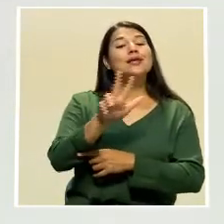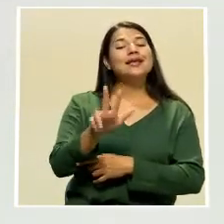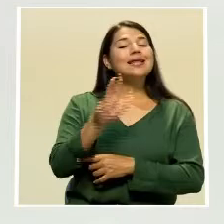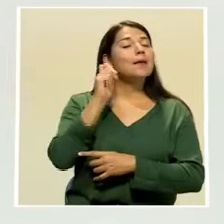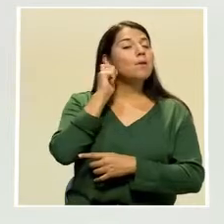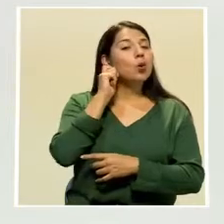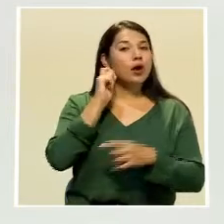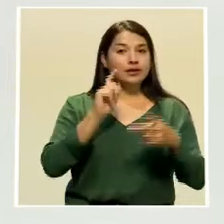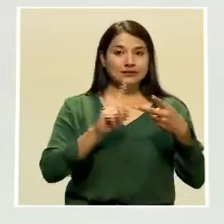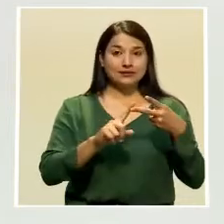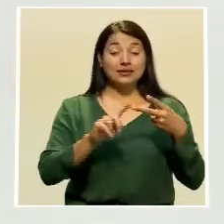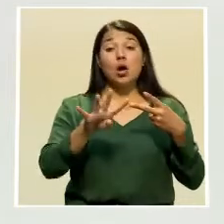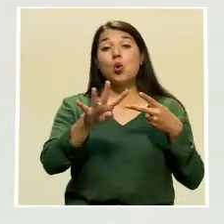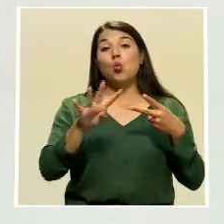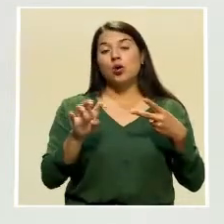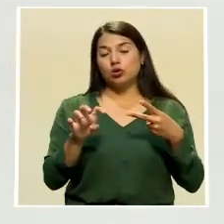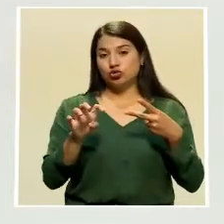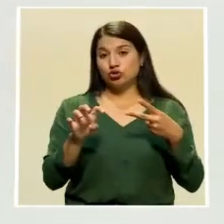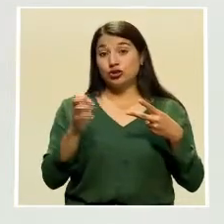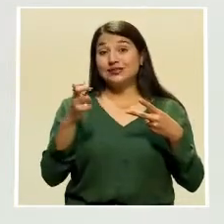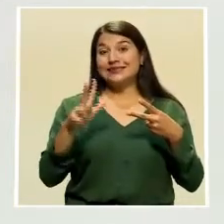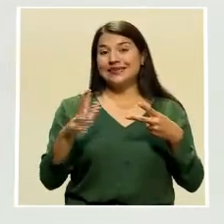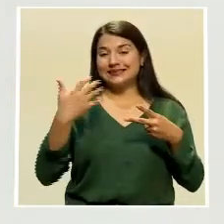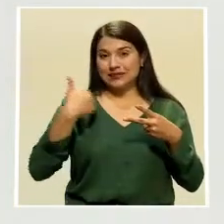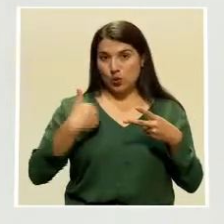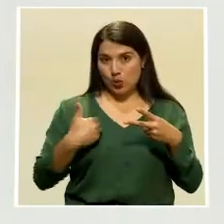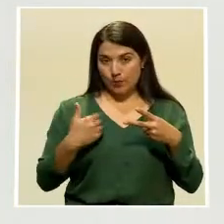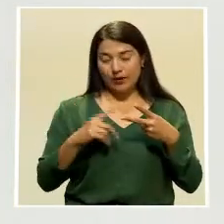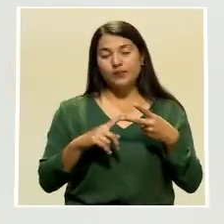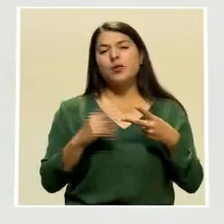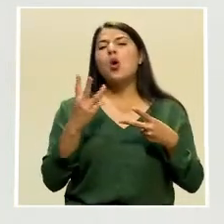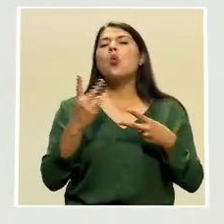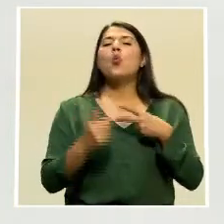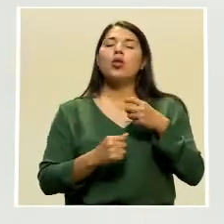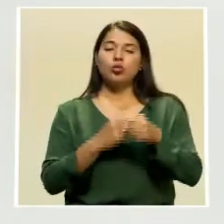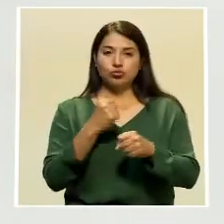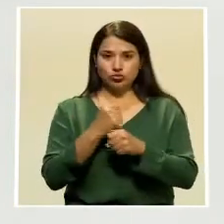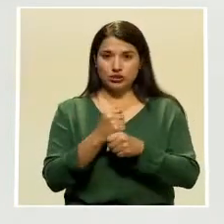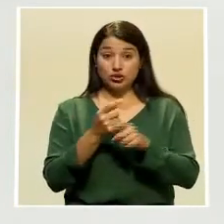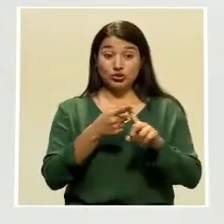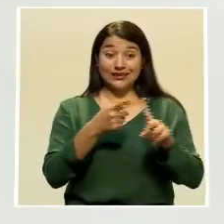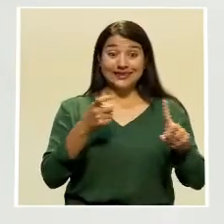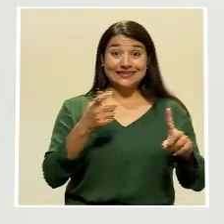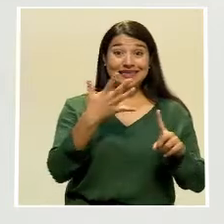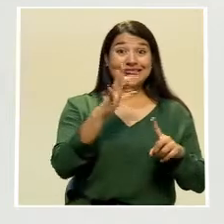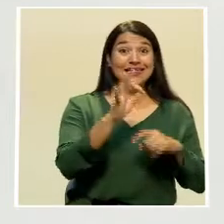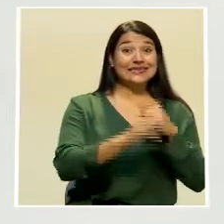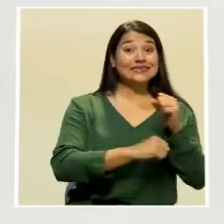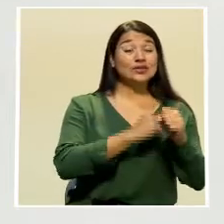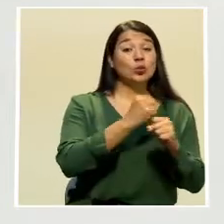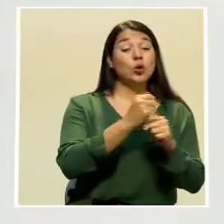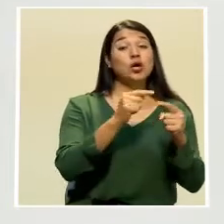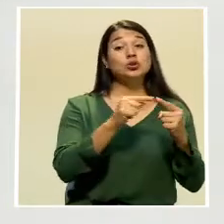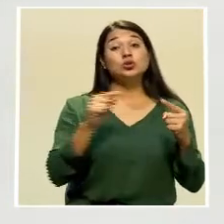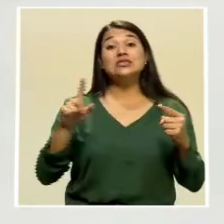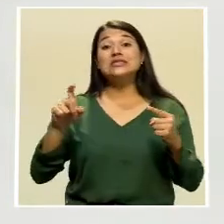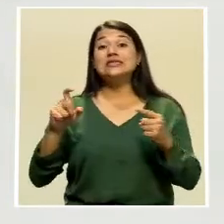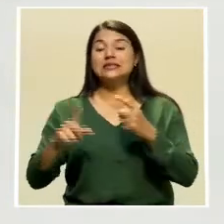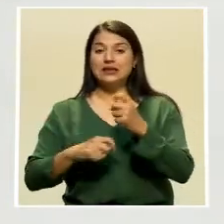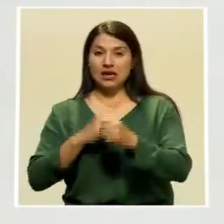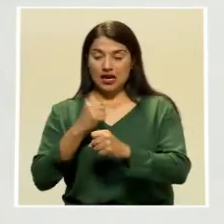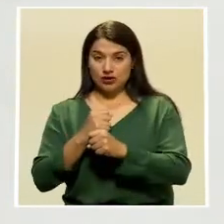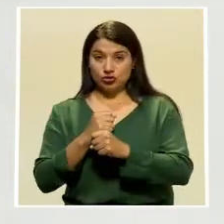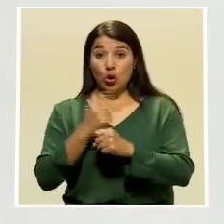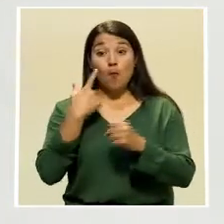mujeres y 413 hombres, con un rango de edad que va de los 19 a los 100 años.